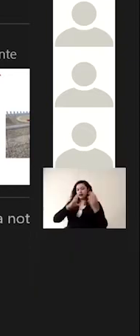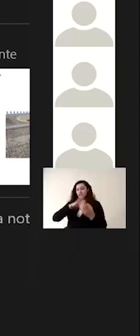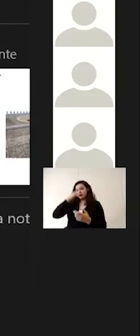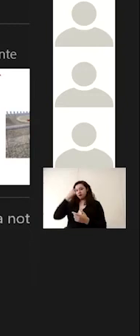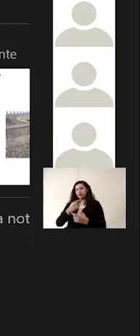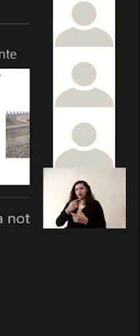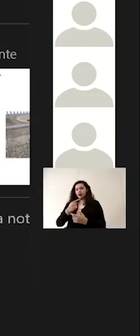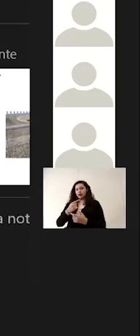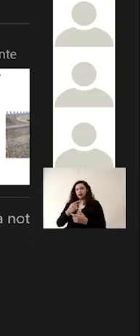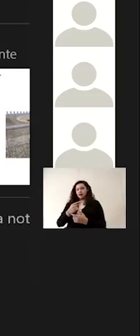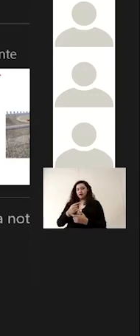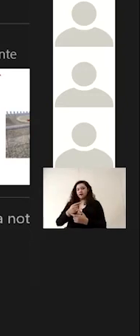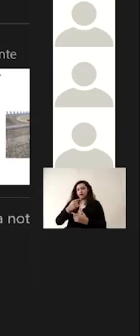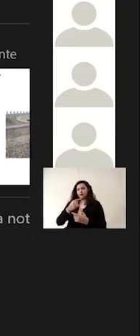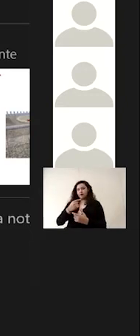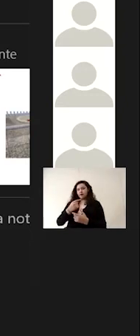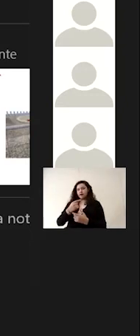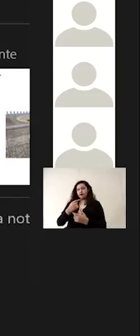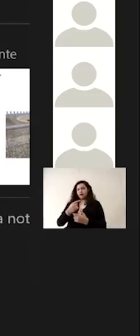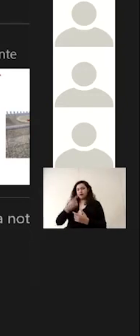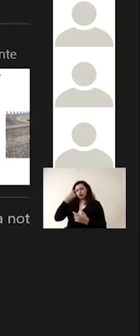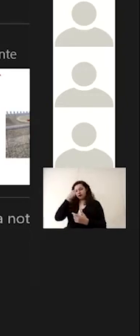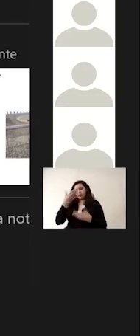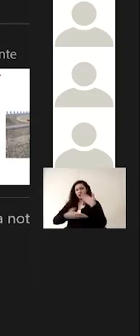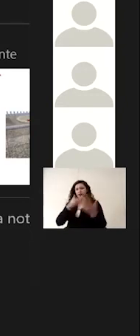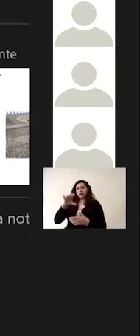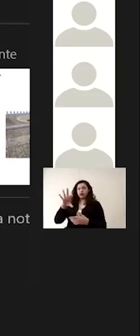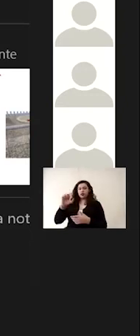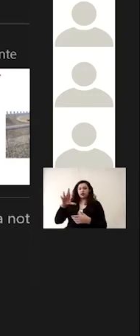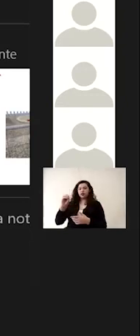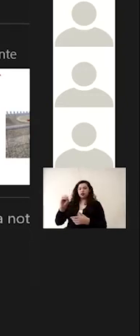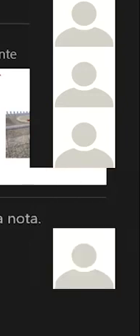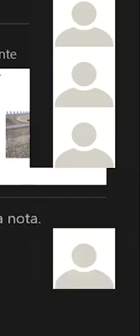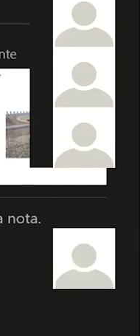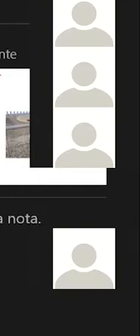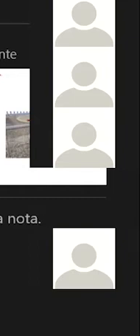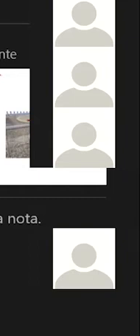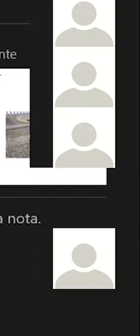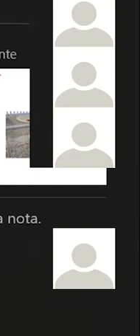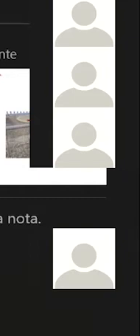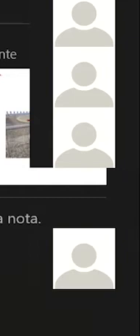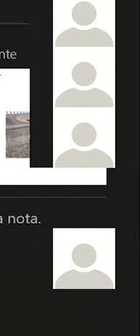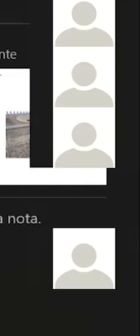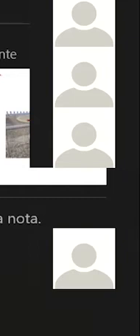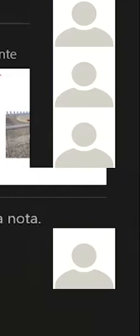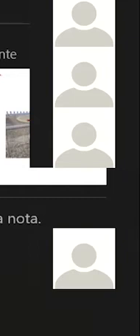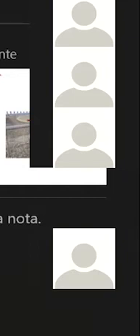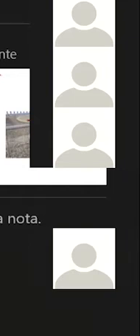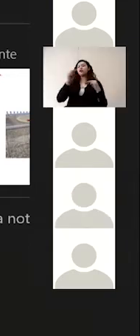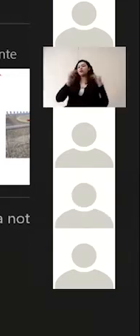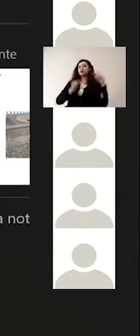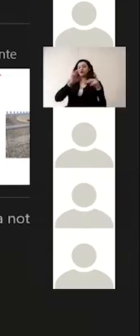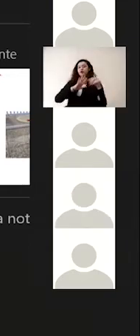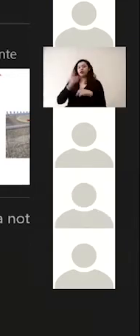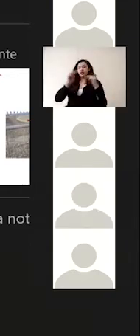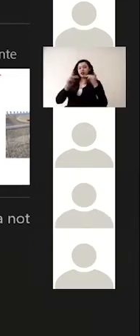columna específica para esa medición de cloro va de 0 hasta 3. Y el otro parámetro que nos ayuda